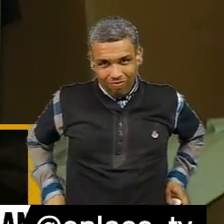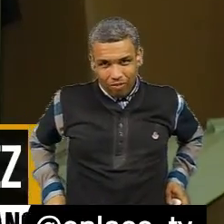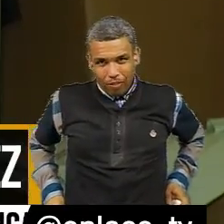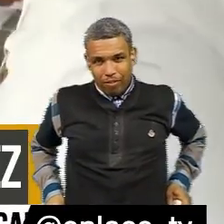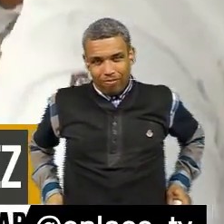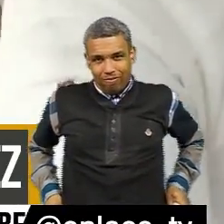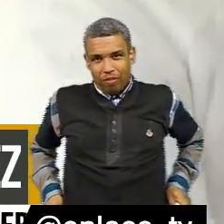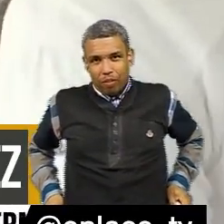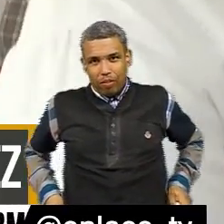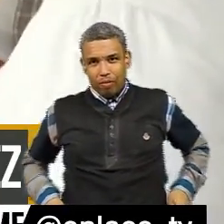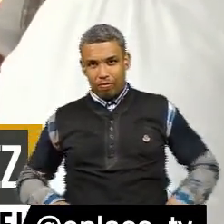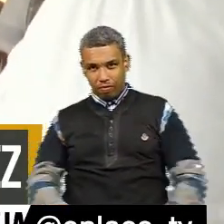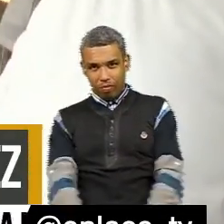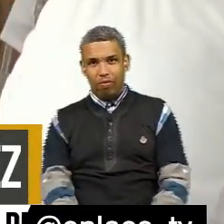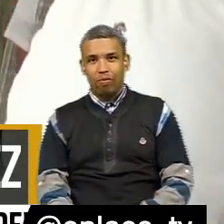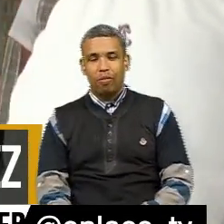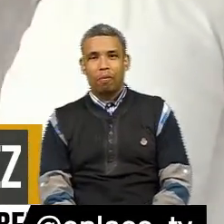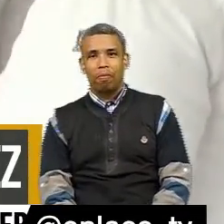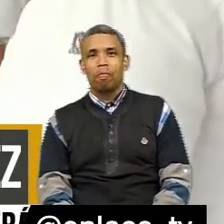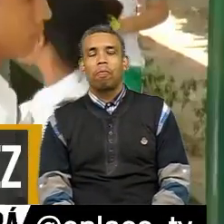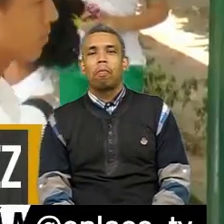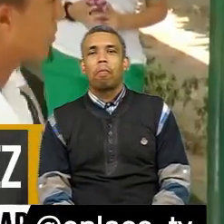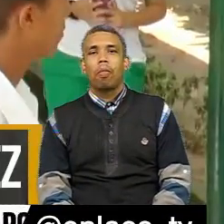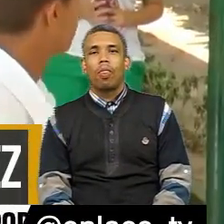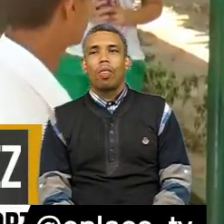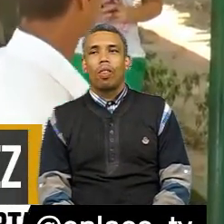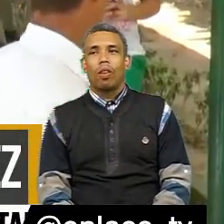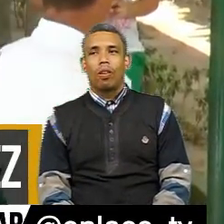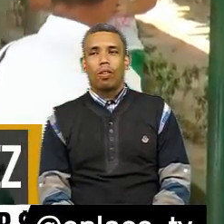pero que no me supediten